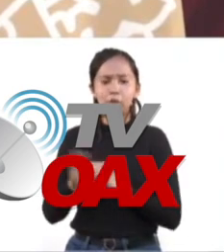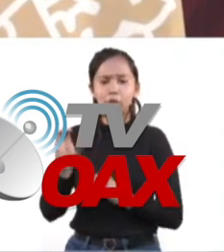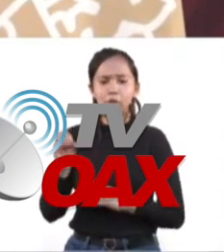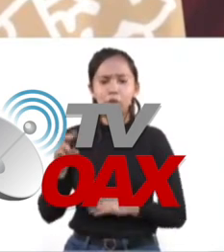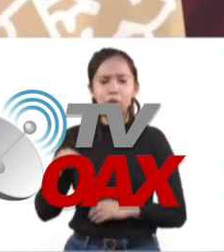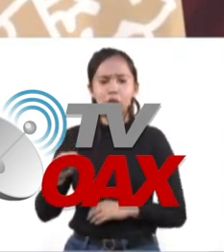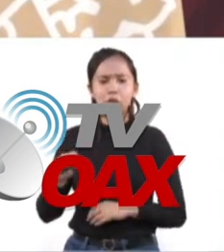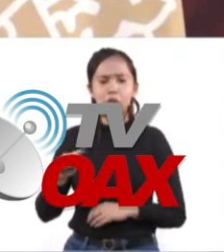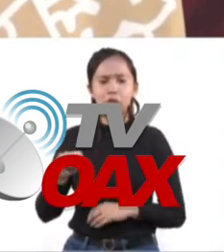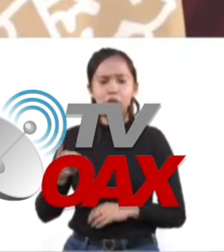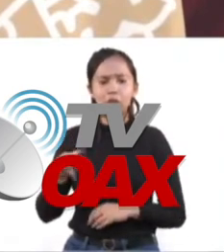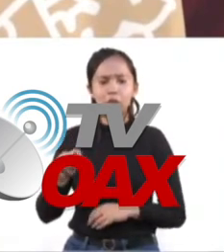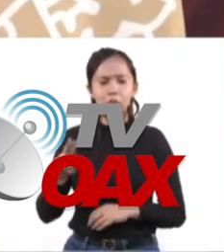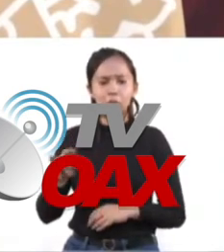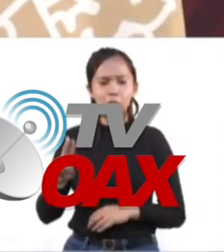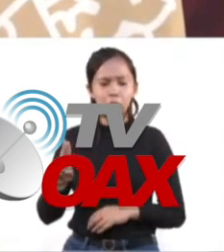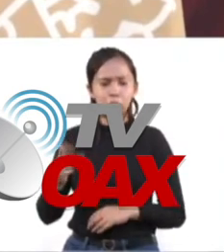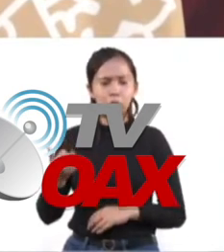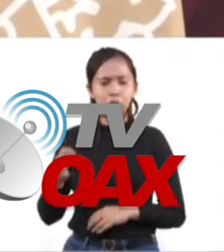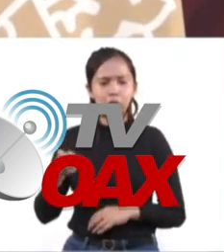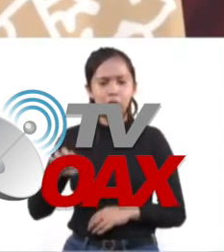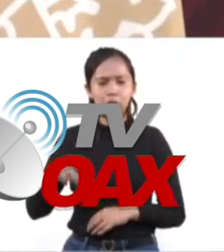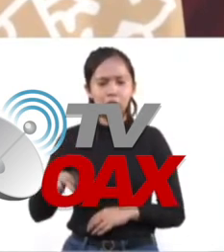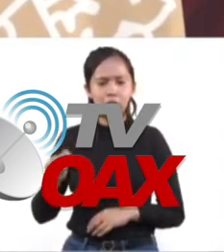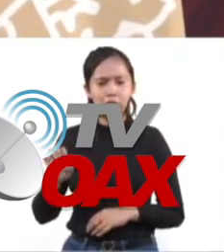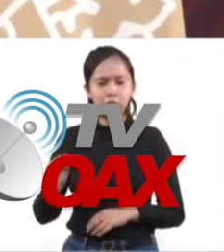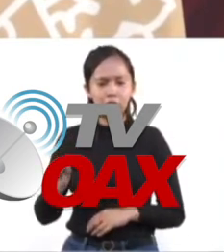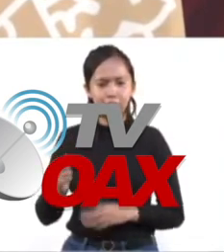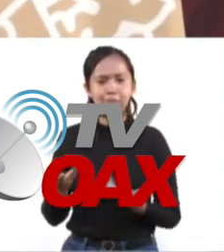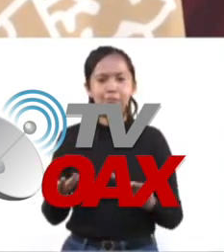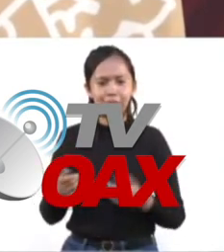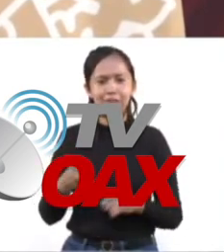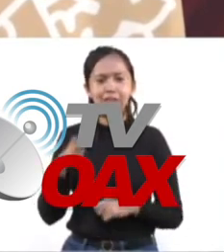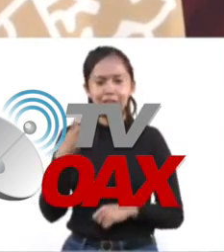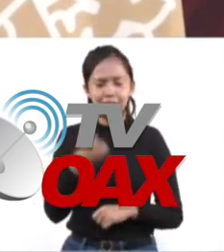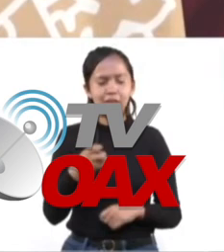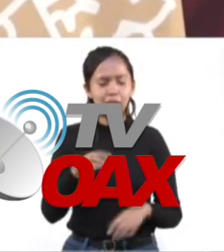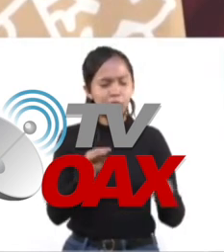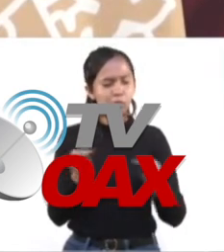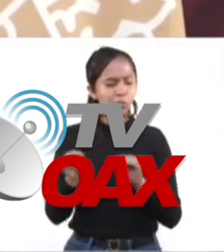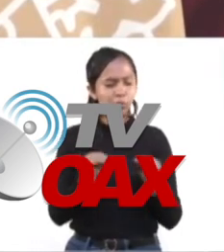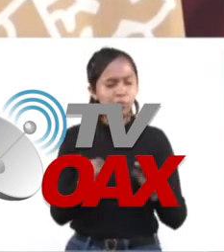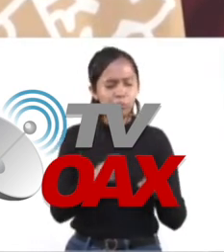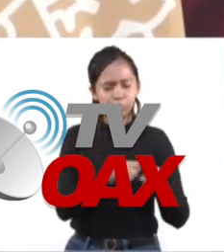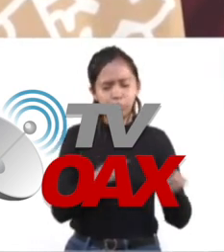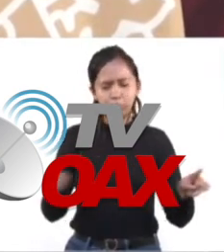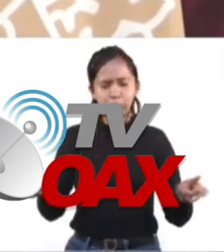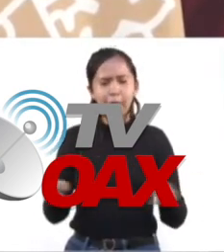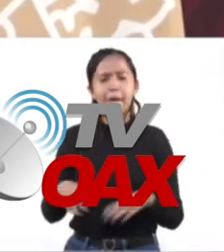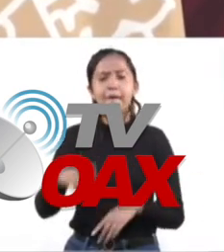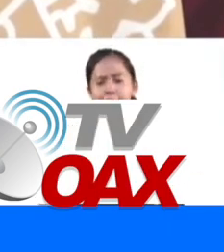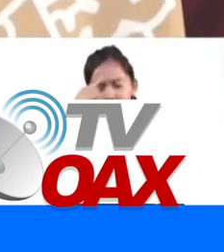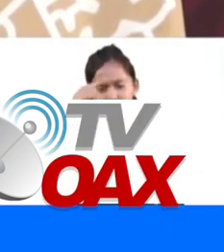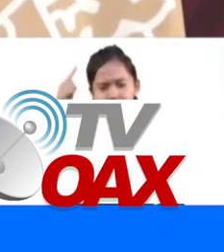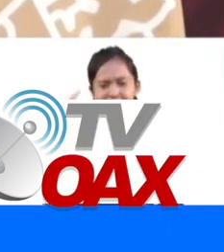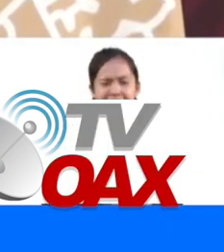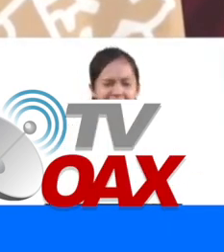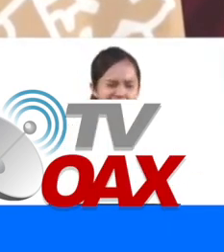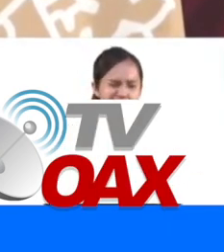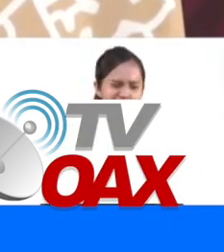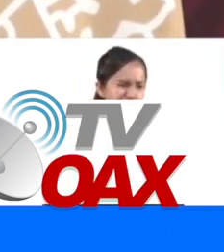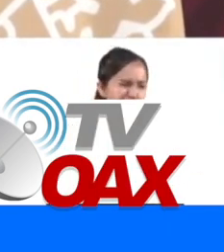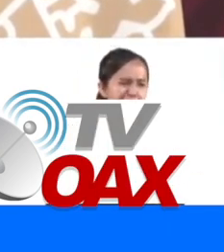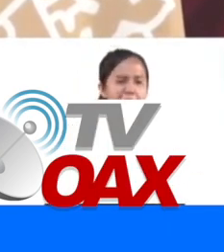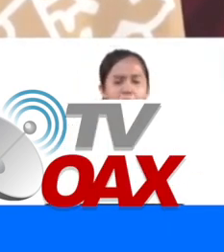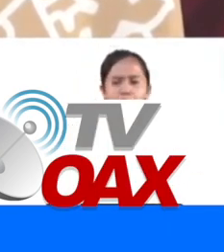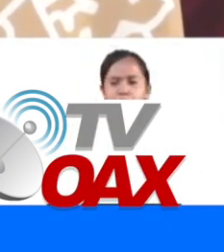es movilidad, como todos los cablebuses, de una zona que está desconectada en la parte alta, en este